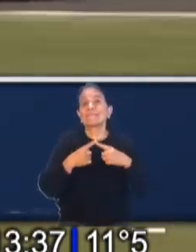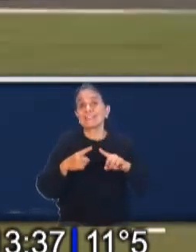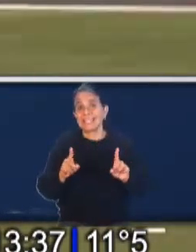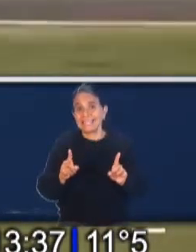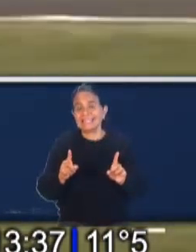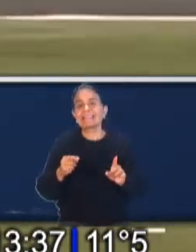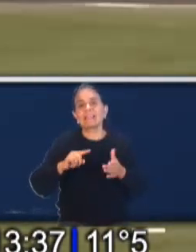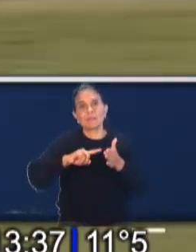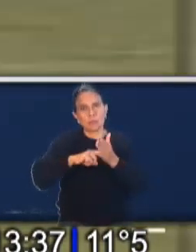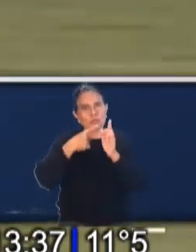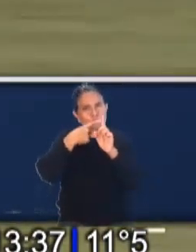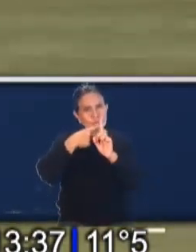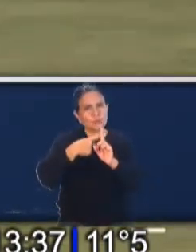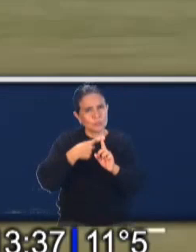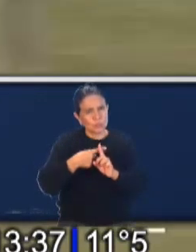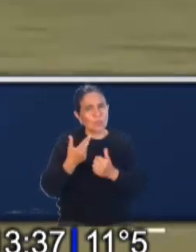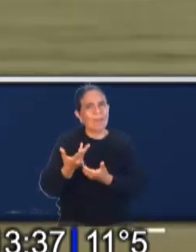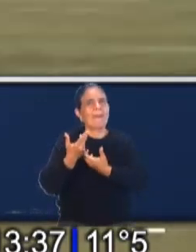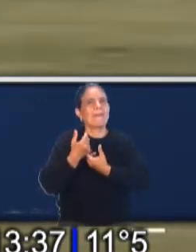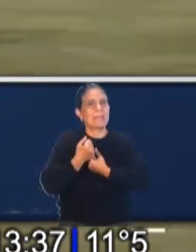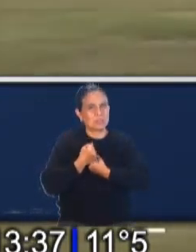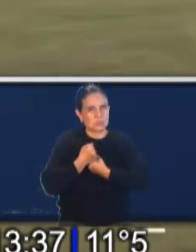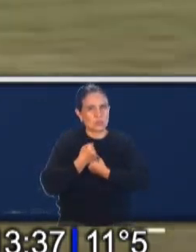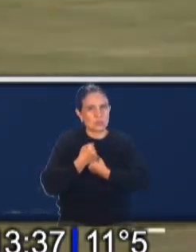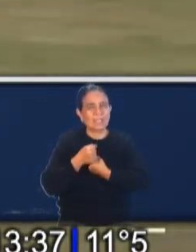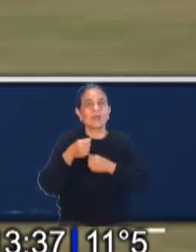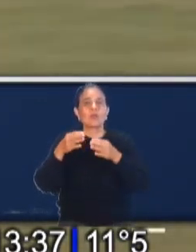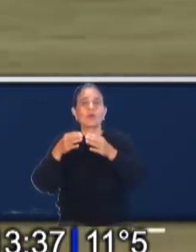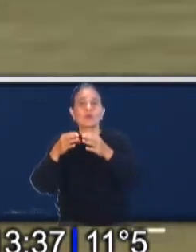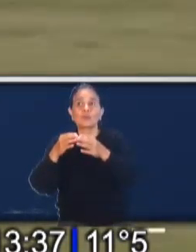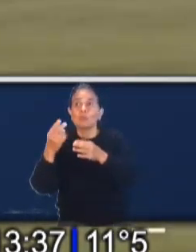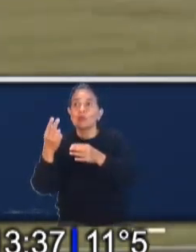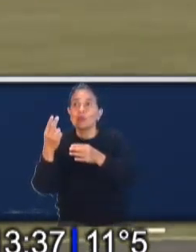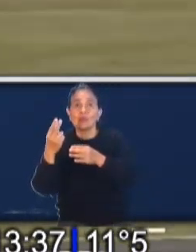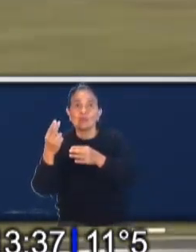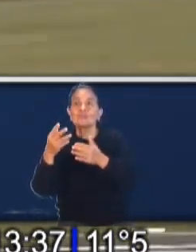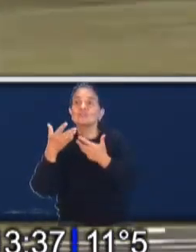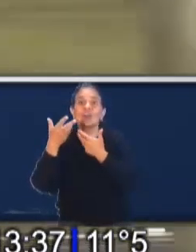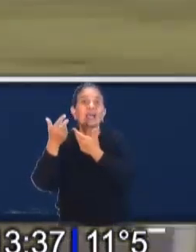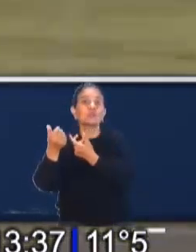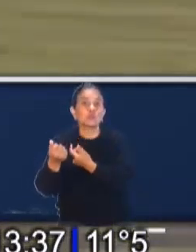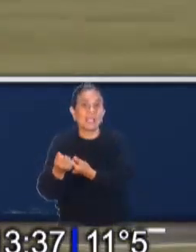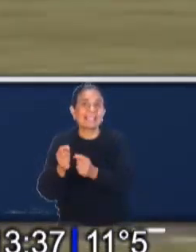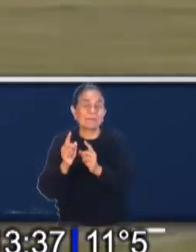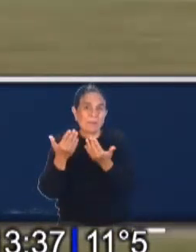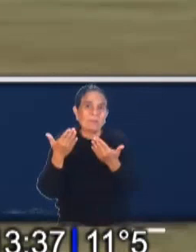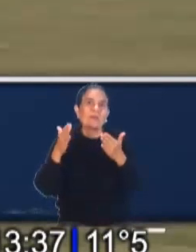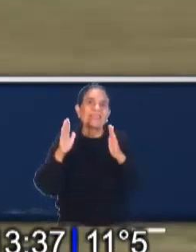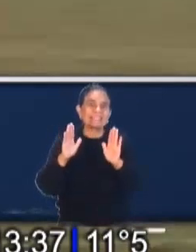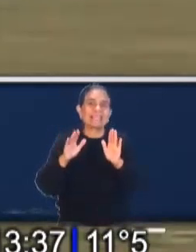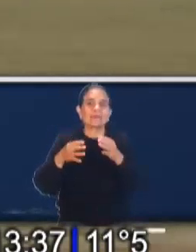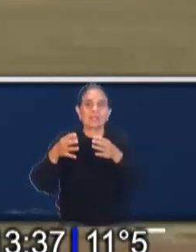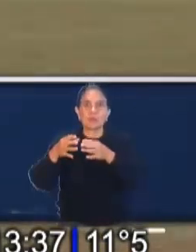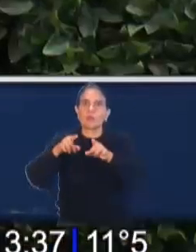va a sumar y trato de, ojalá que los pueda ayudar a los chicos Becher que están corriendo en el Turismo Pista, en la clase 1, una categoría muy competitiva a